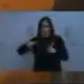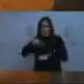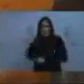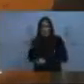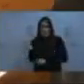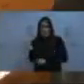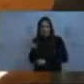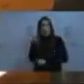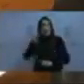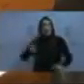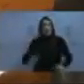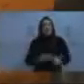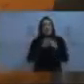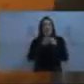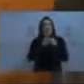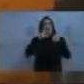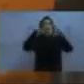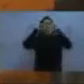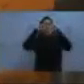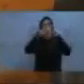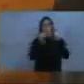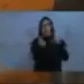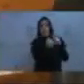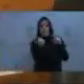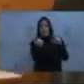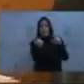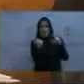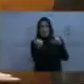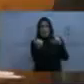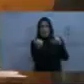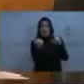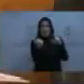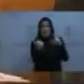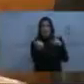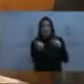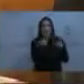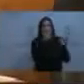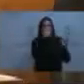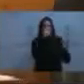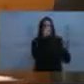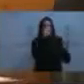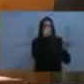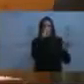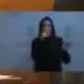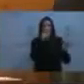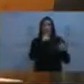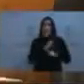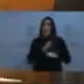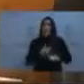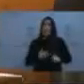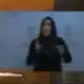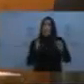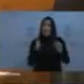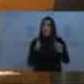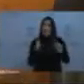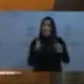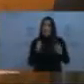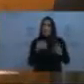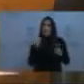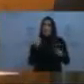Y respecto al Hospital de Oriente, el mismo, recuerde usted que lo calificó en este Parlamento y no hace mucho